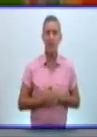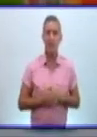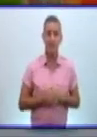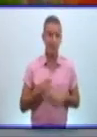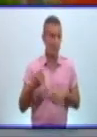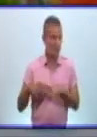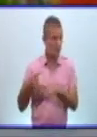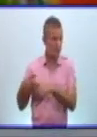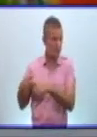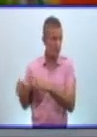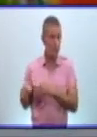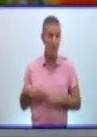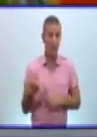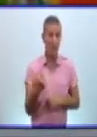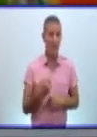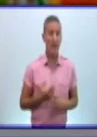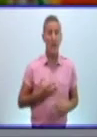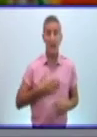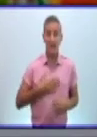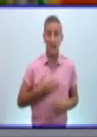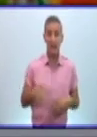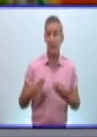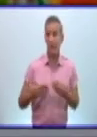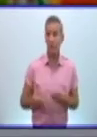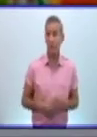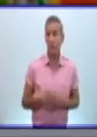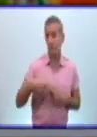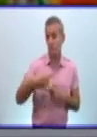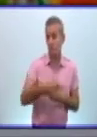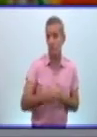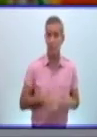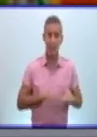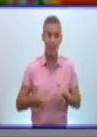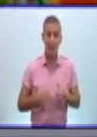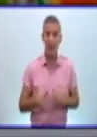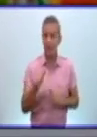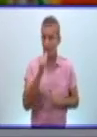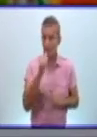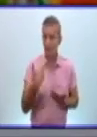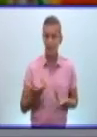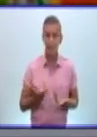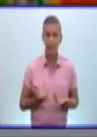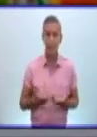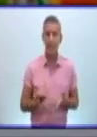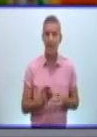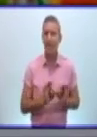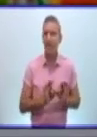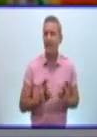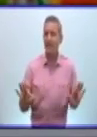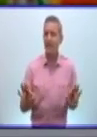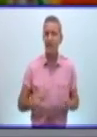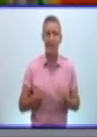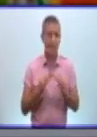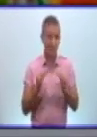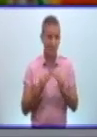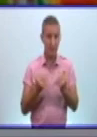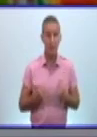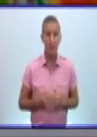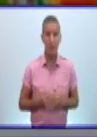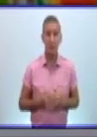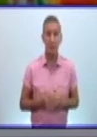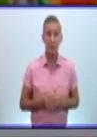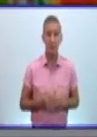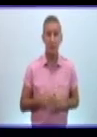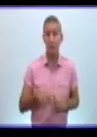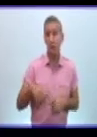nuestras actividades cotidianas, así como en la preparación de bebidas y en la limpieza del hogar. Cuando un material